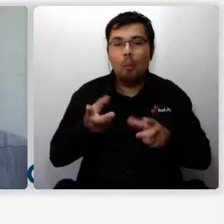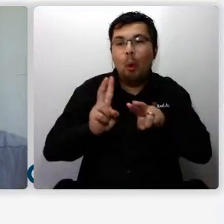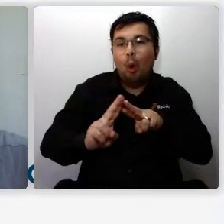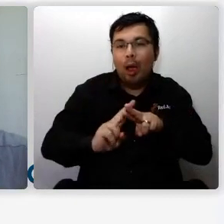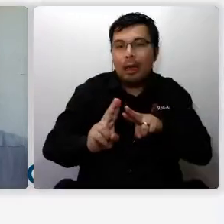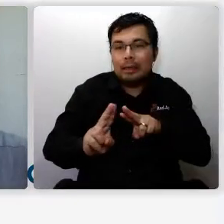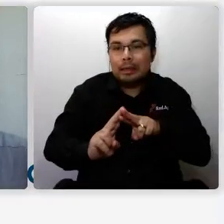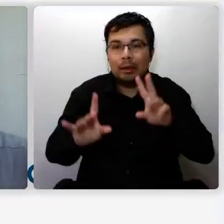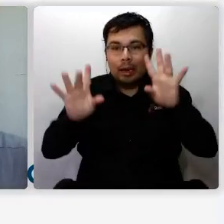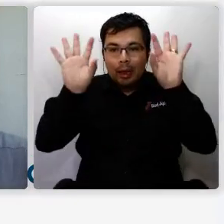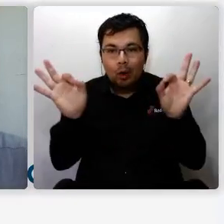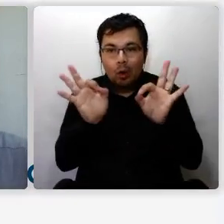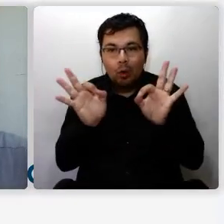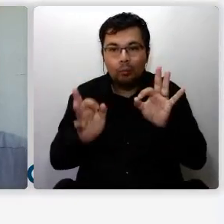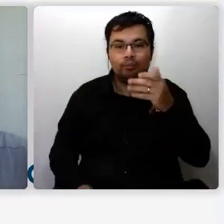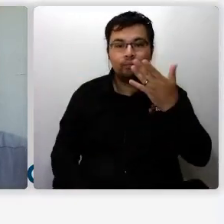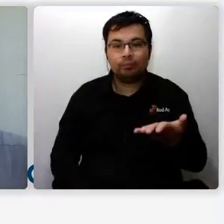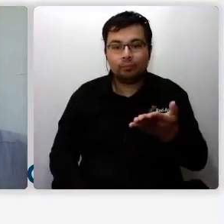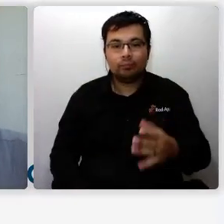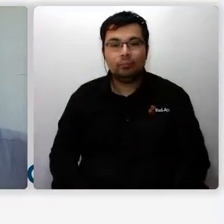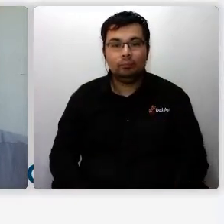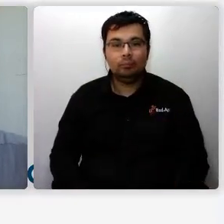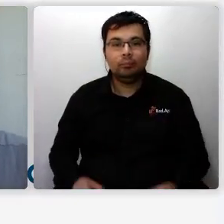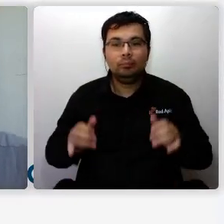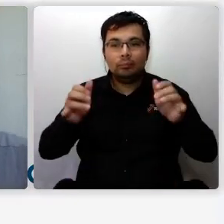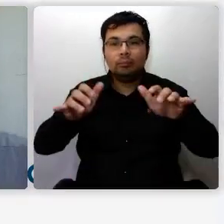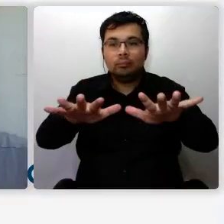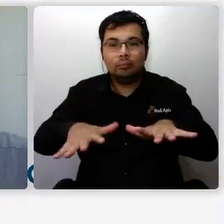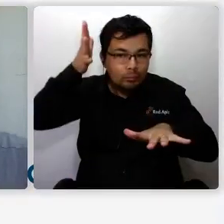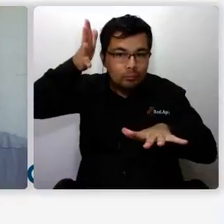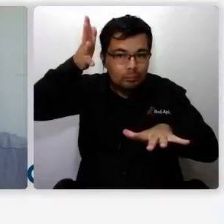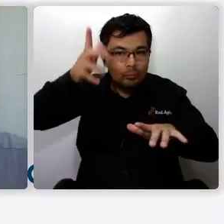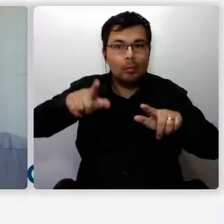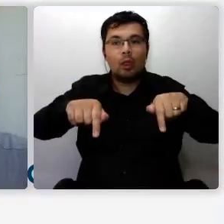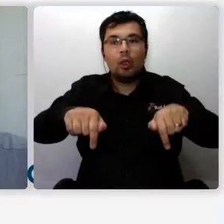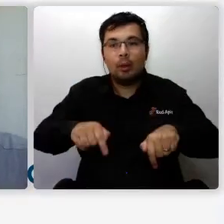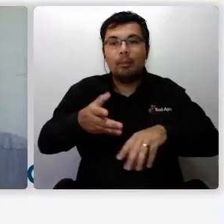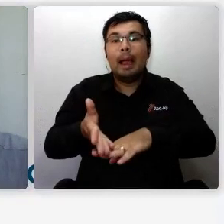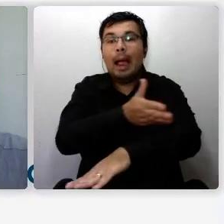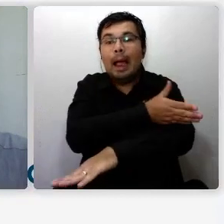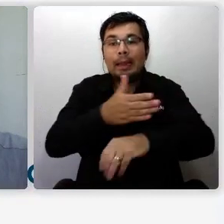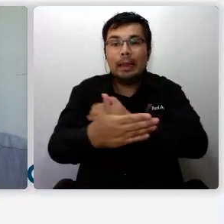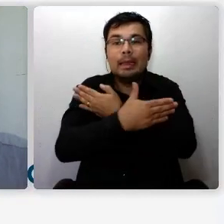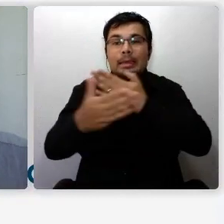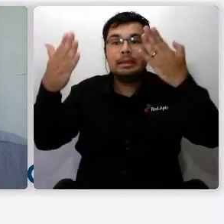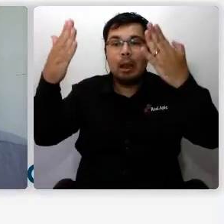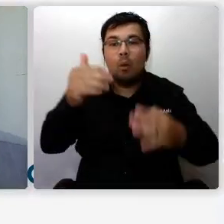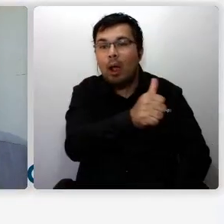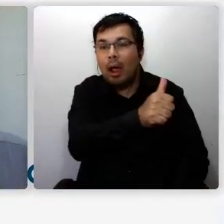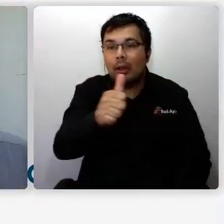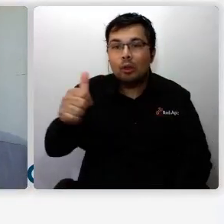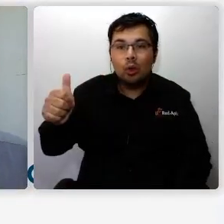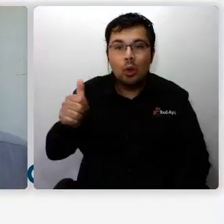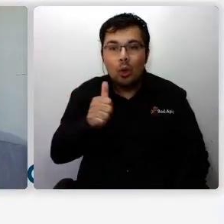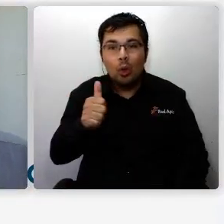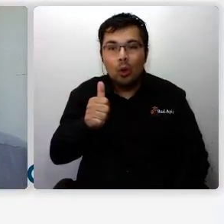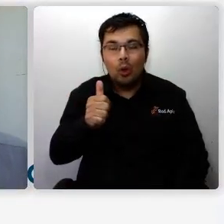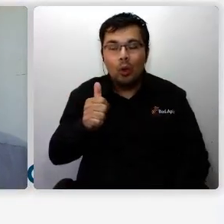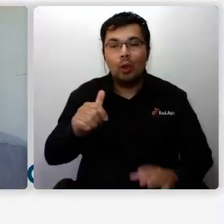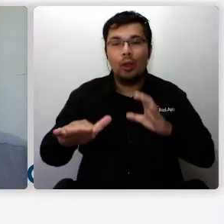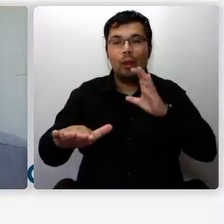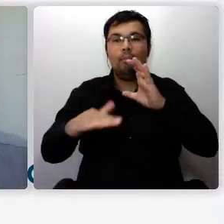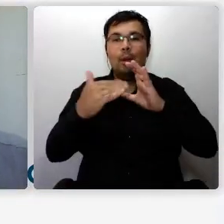bloque de la sesión del día de hoy. Antes de ir saludándolos a todos los que nos van dejando su buena onda y sus mensajes de bienvenida y sus